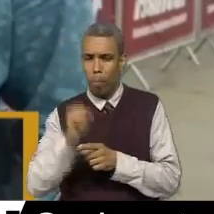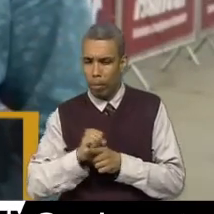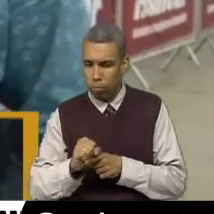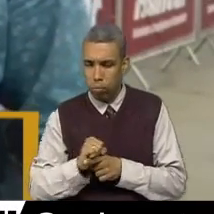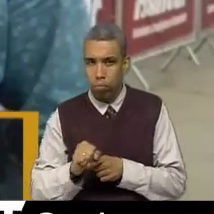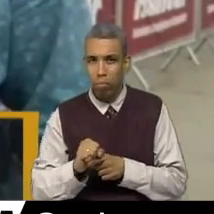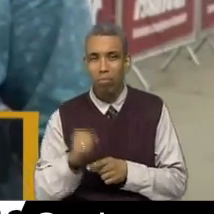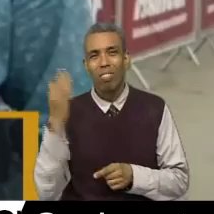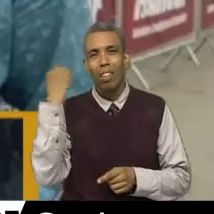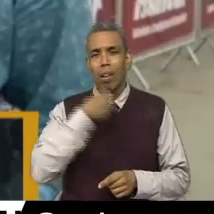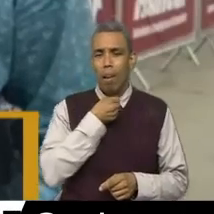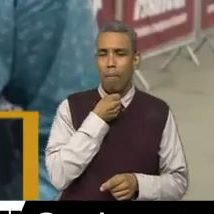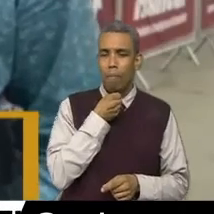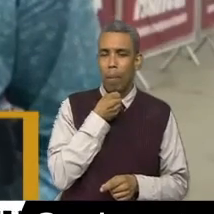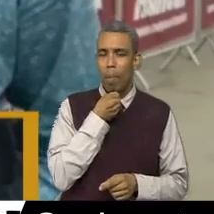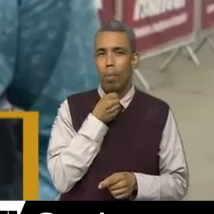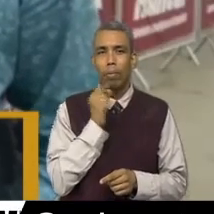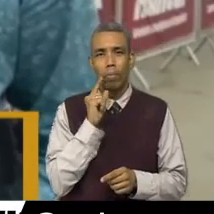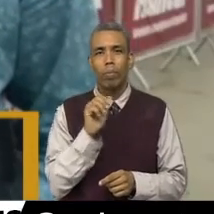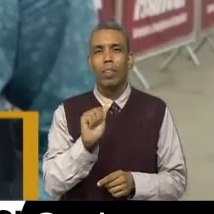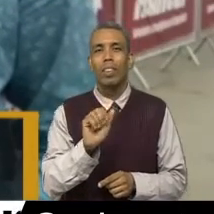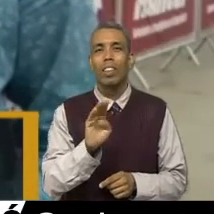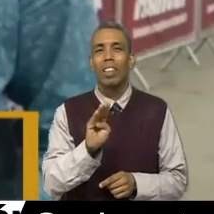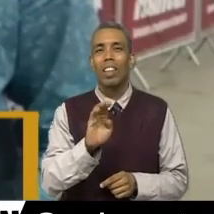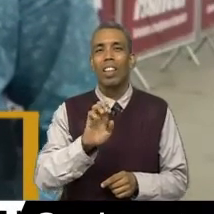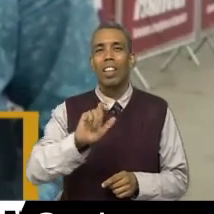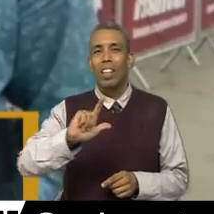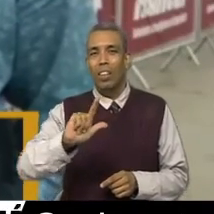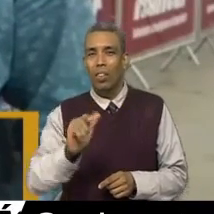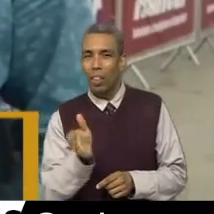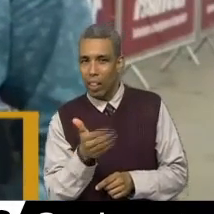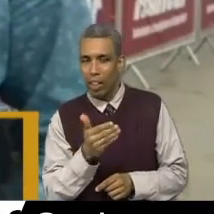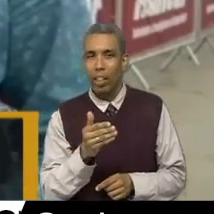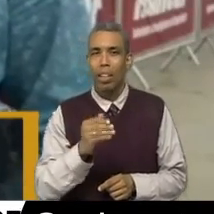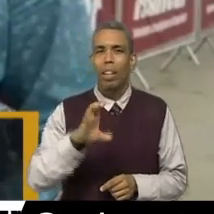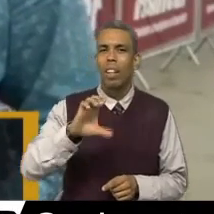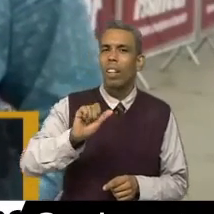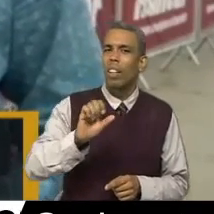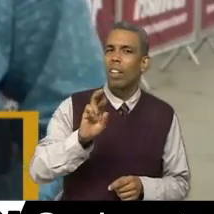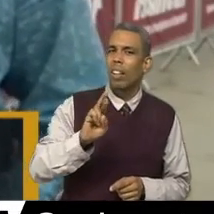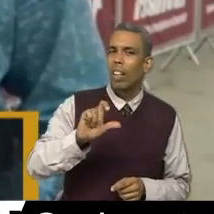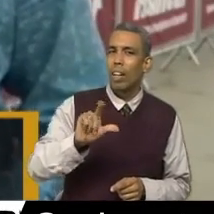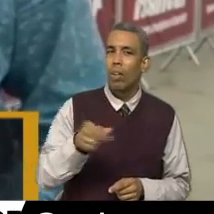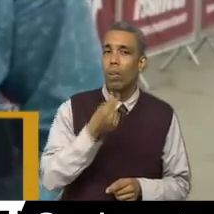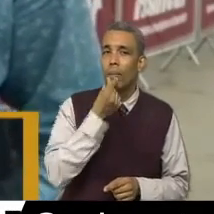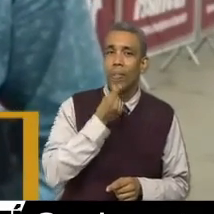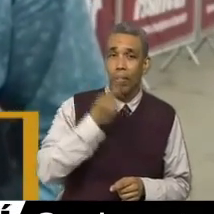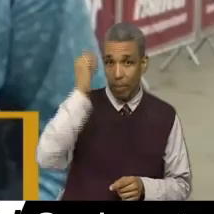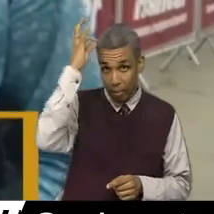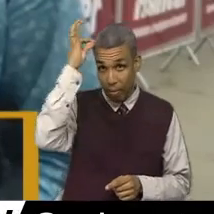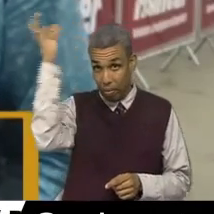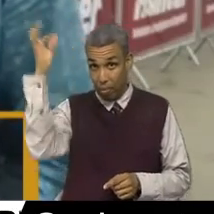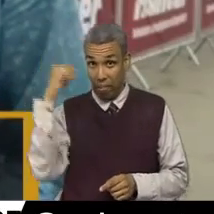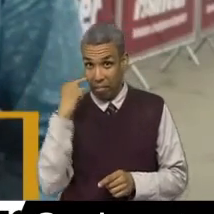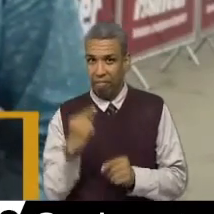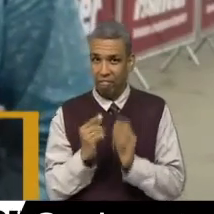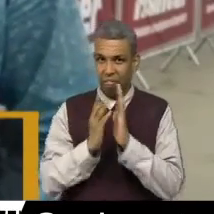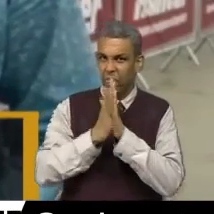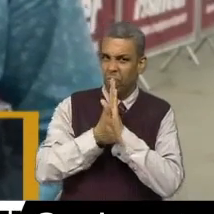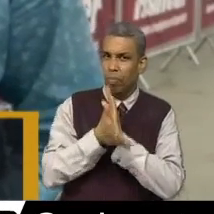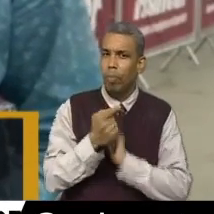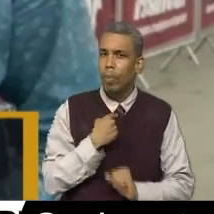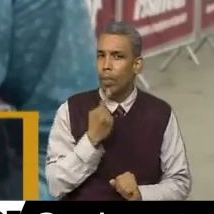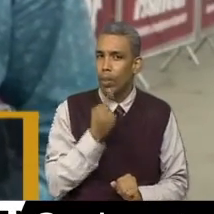a los medios de comunicación Abel Aguilar, Carlos Sánchez y también el Tigre Radamel Falcao García. Este último lo tenemos aquí en Enlace